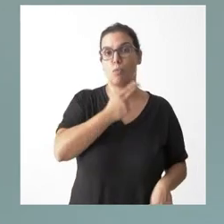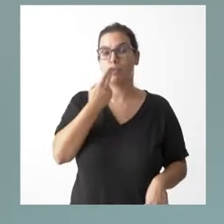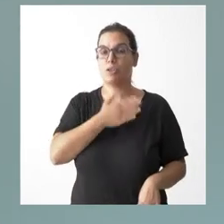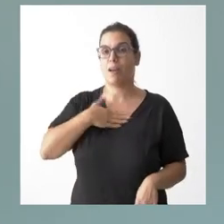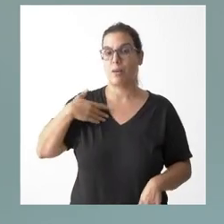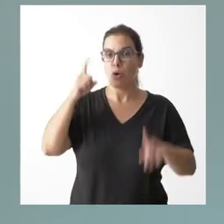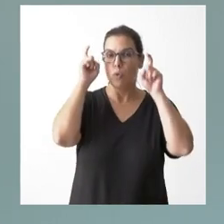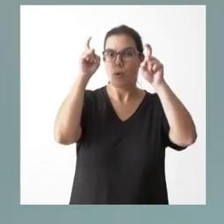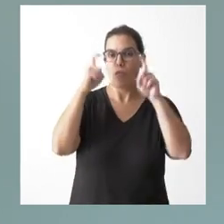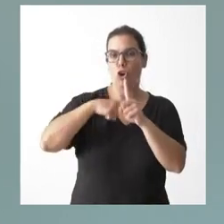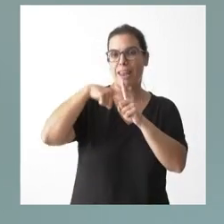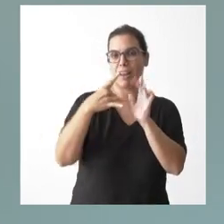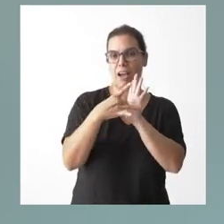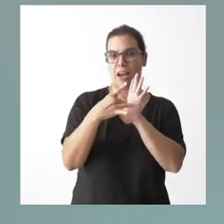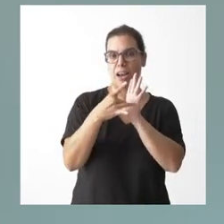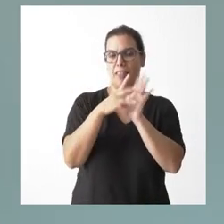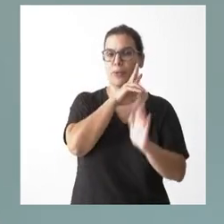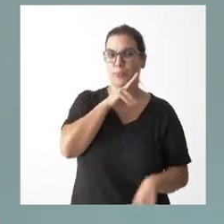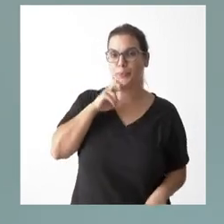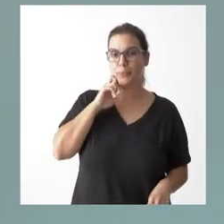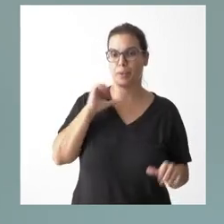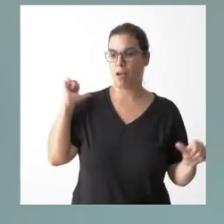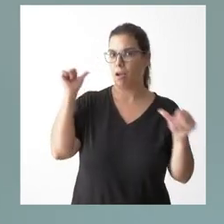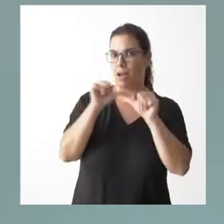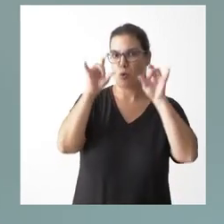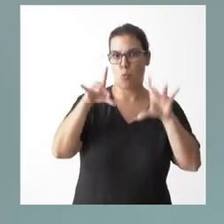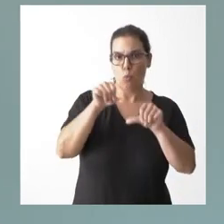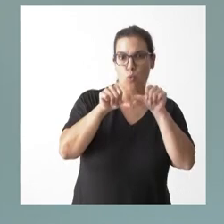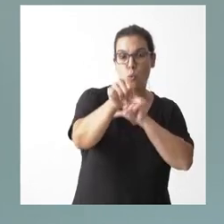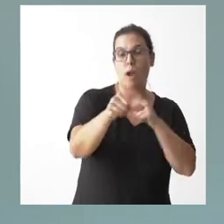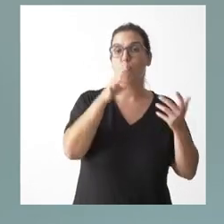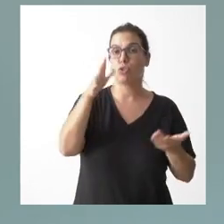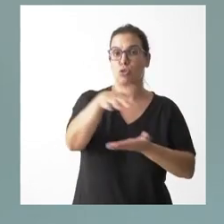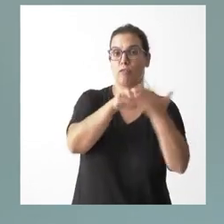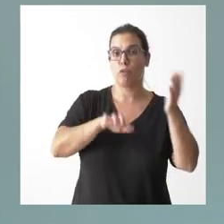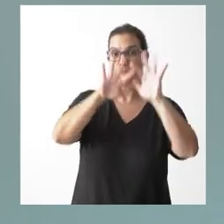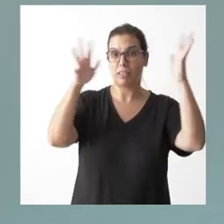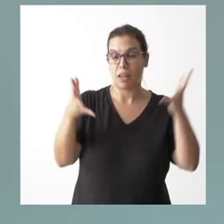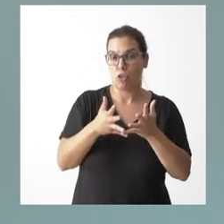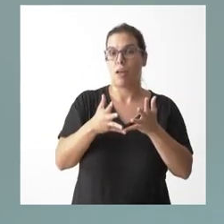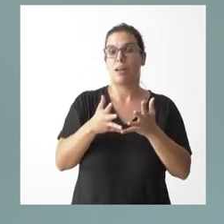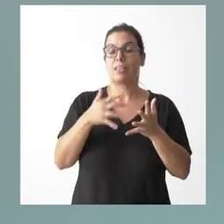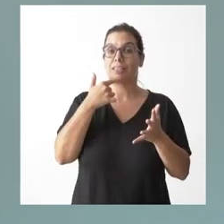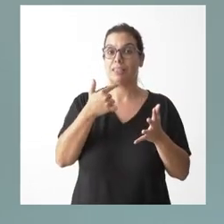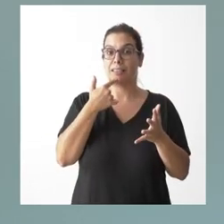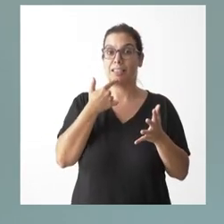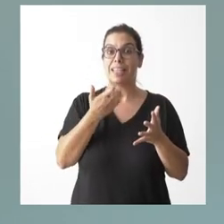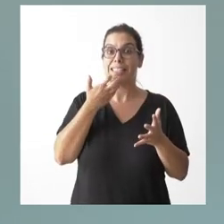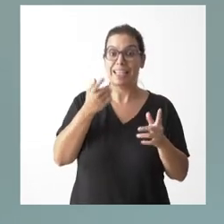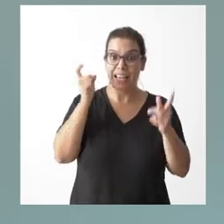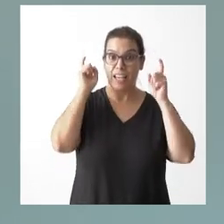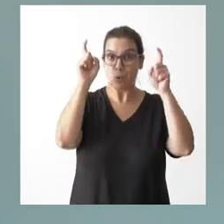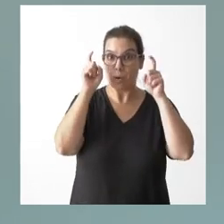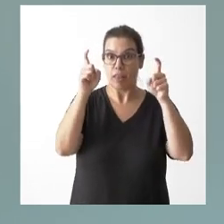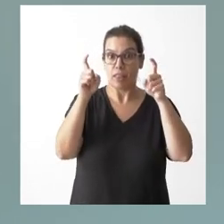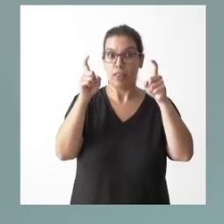cotas de calidad que tiene, y para ello, según todos los informes internacionales, cuanto más cerca llevemos la educación